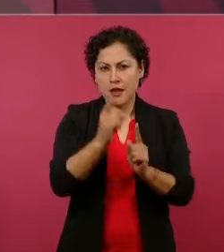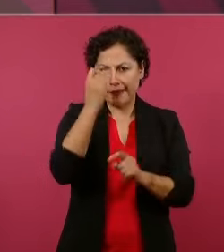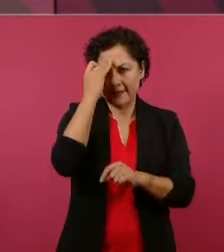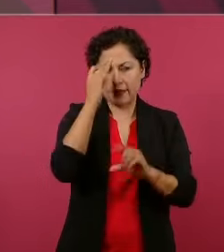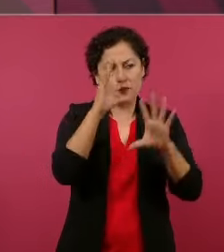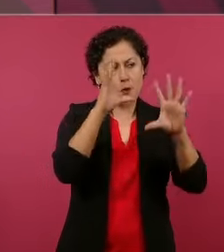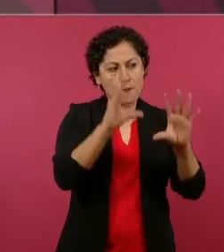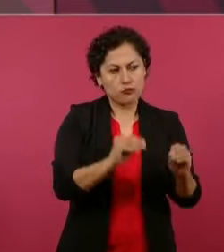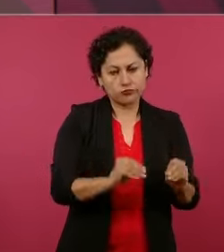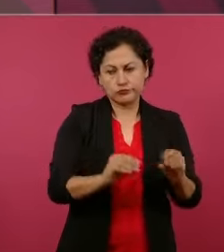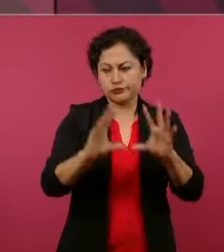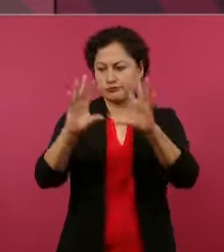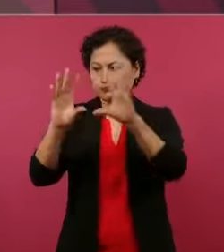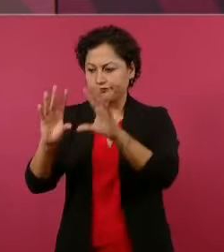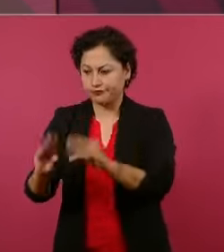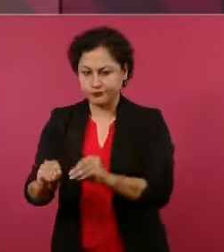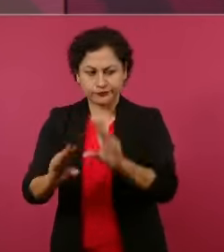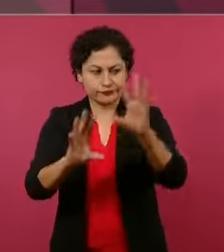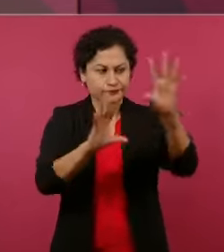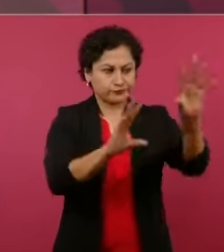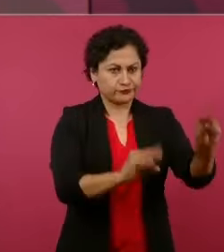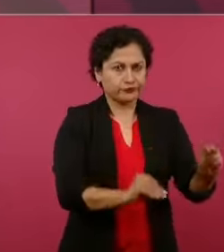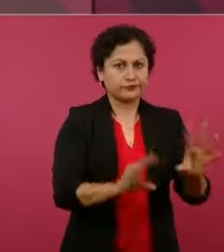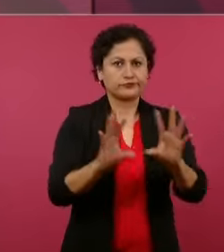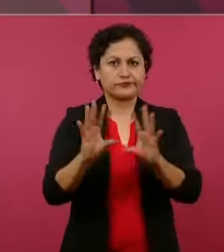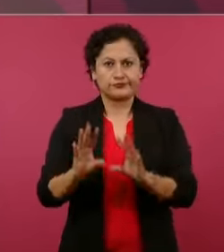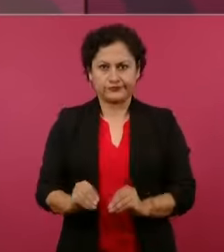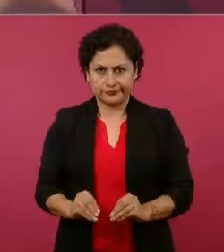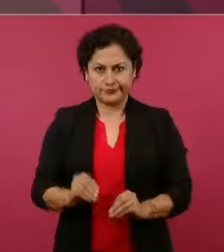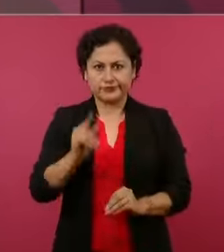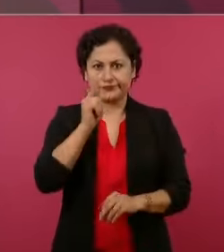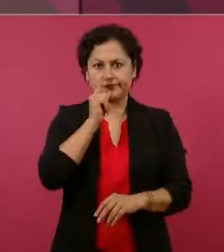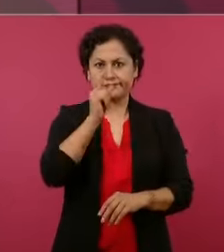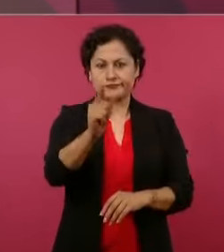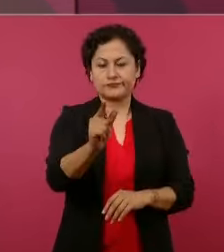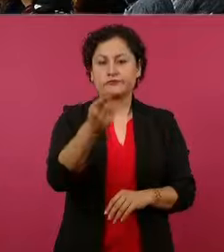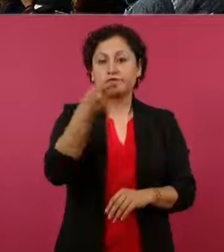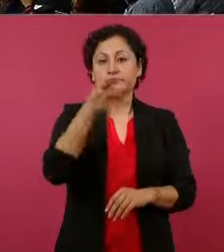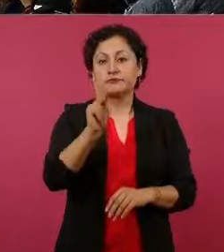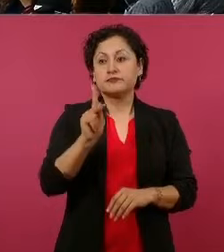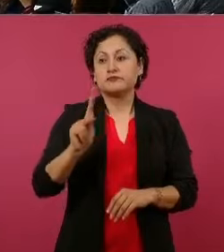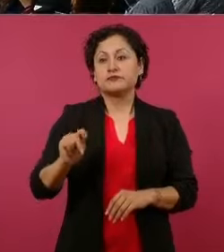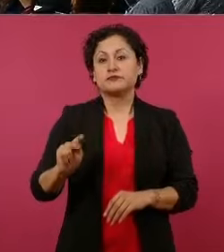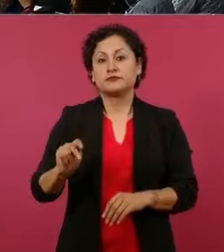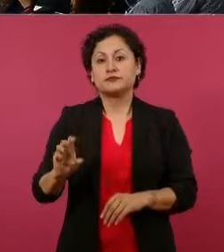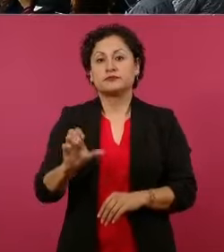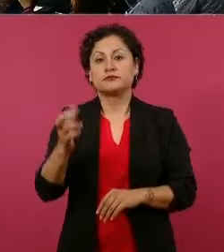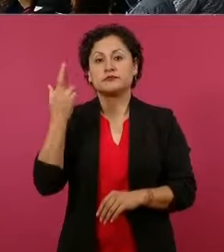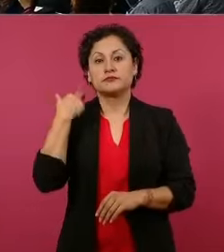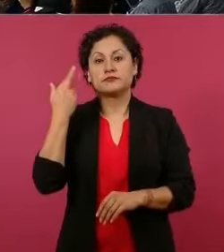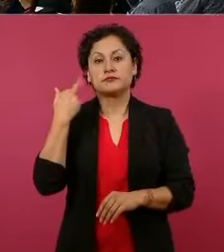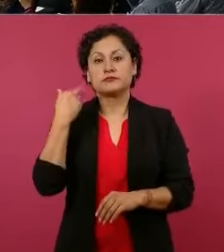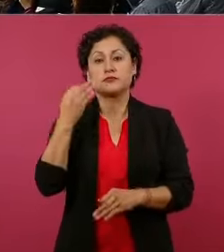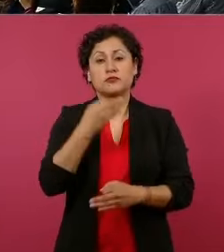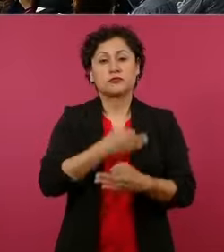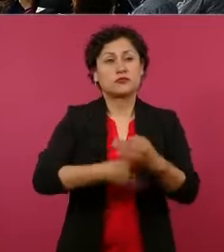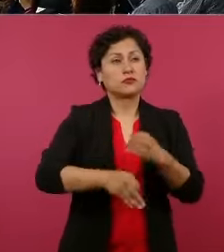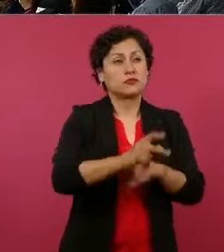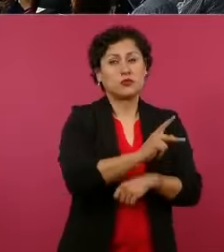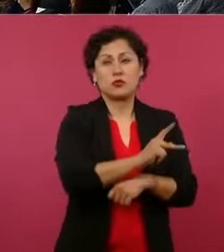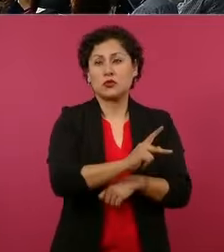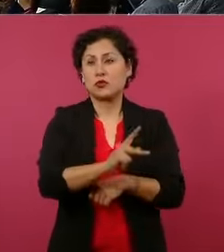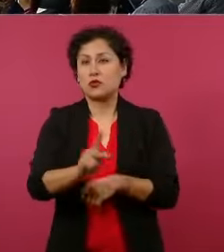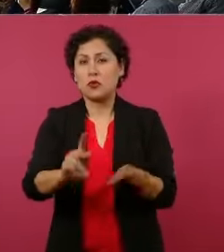periódicas y todos en coro aquí los pasamos a todos